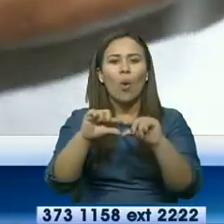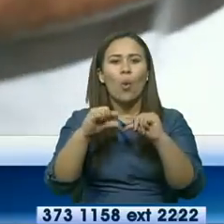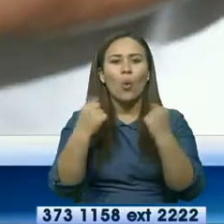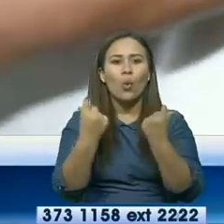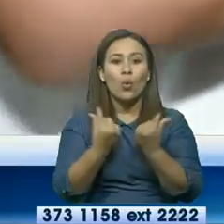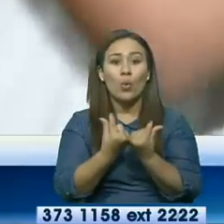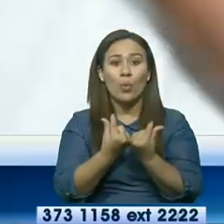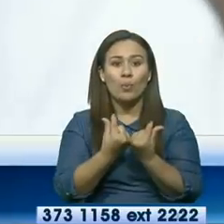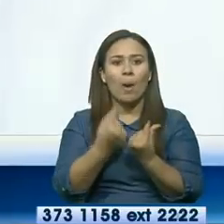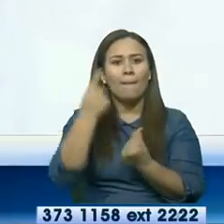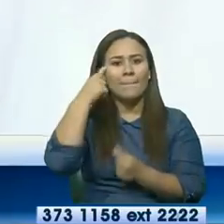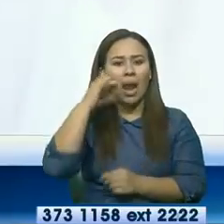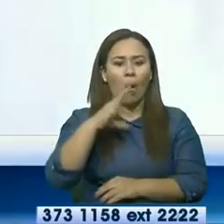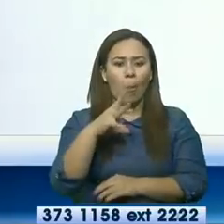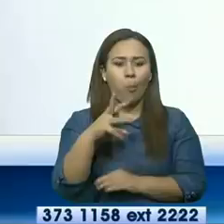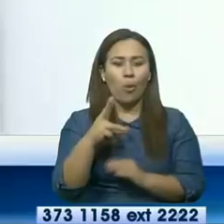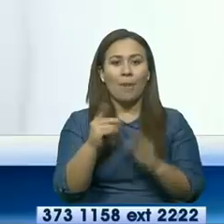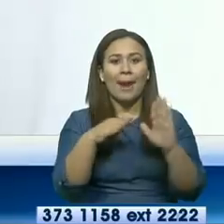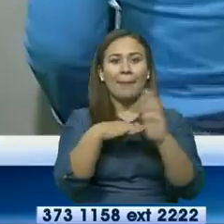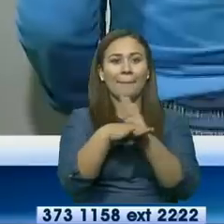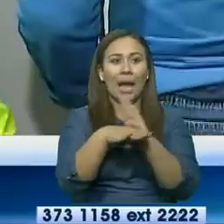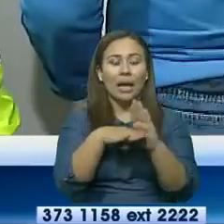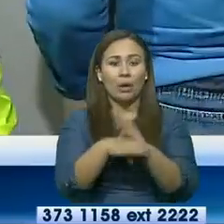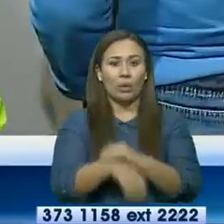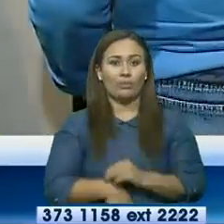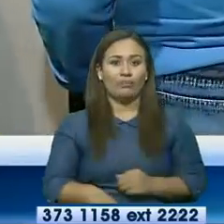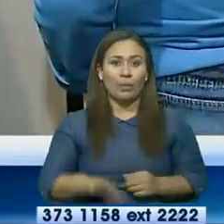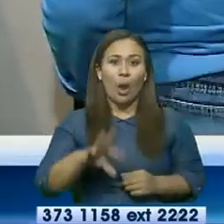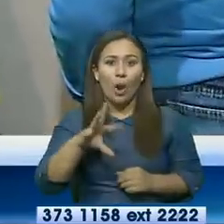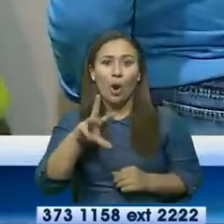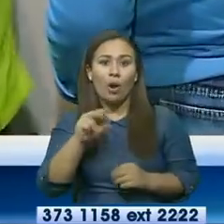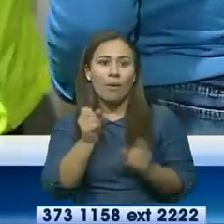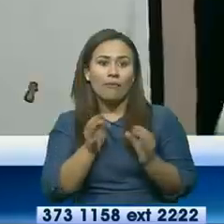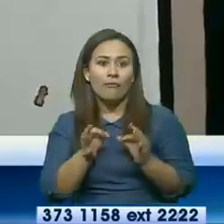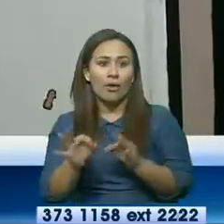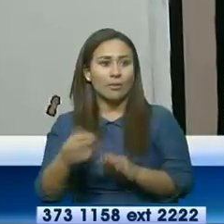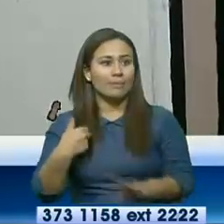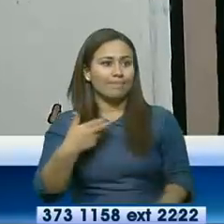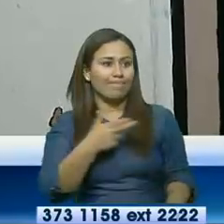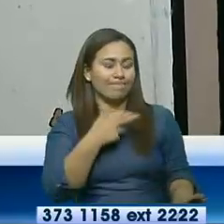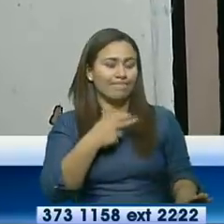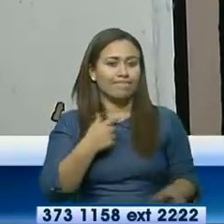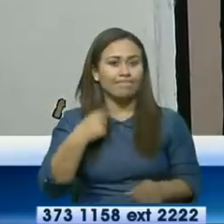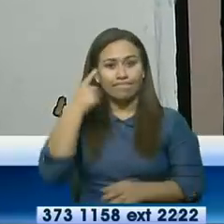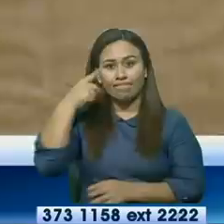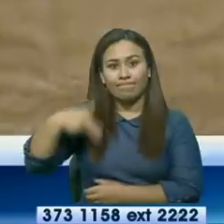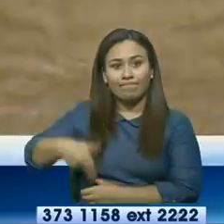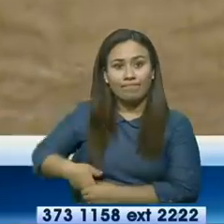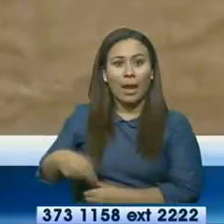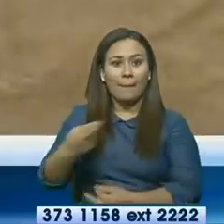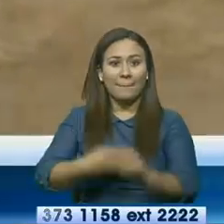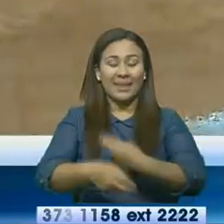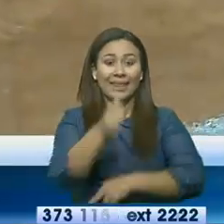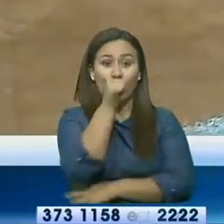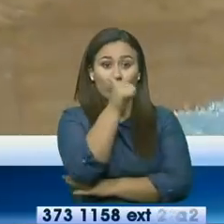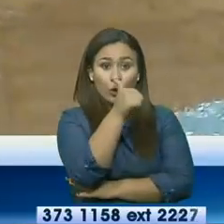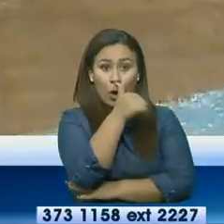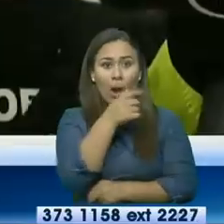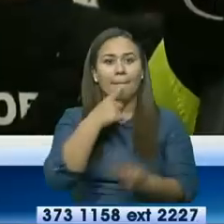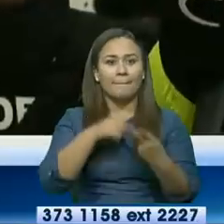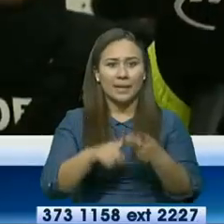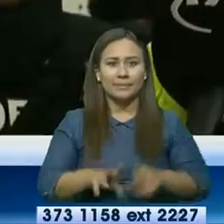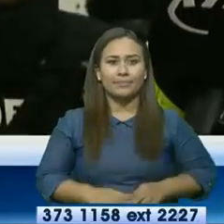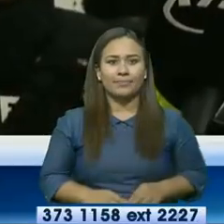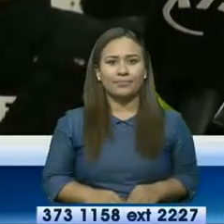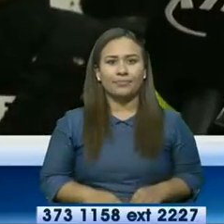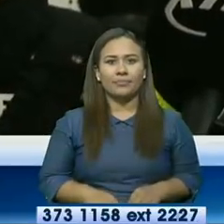a delitos con más alta entidades bancarias robo bajo la modalidad de sacapintas tenencia ilegal de armas venta de droga además de receptación